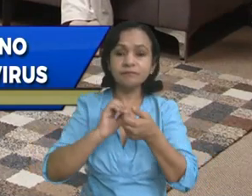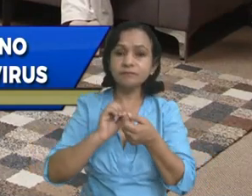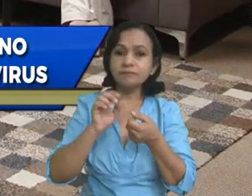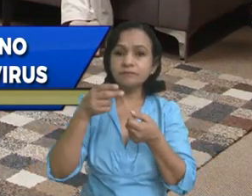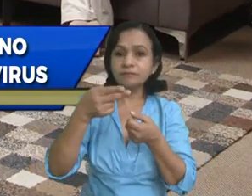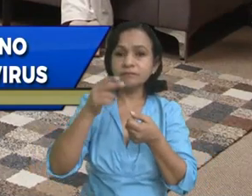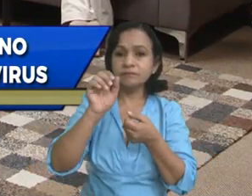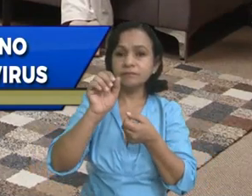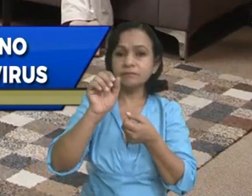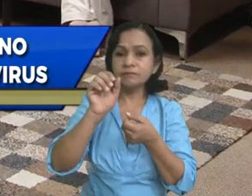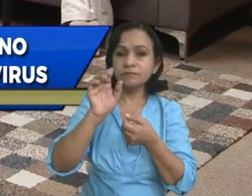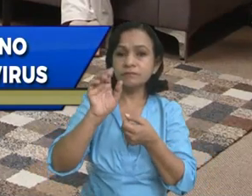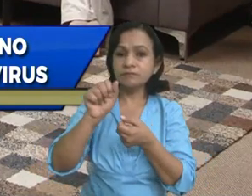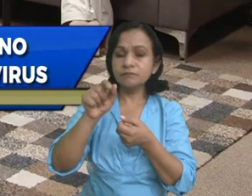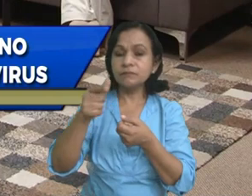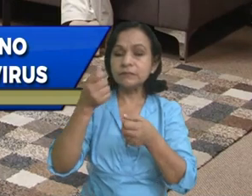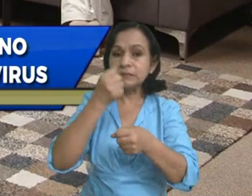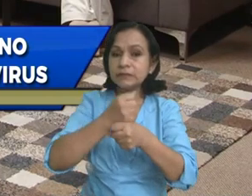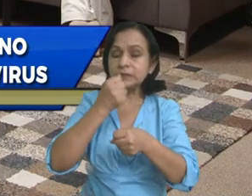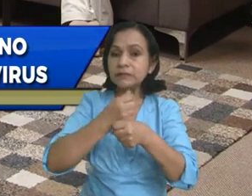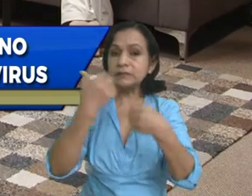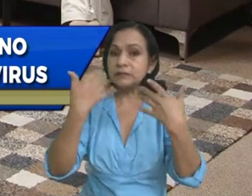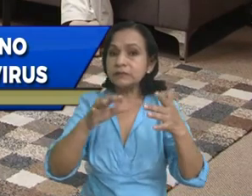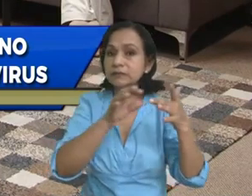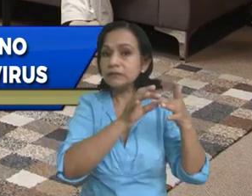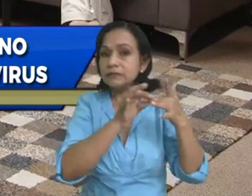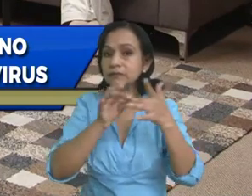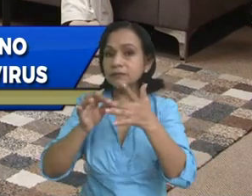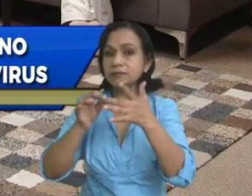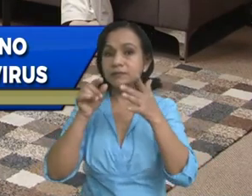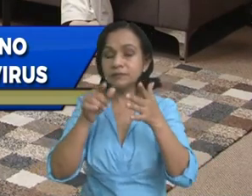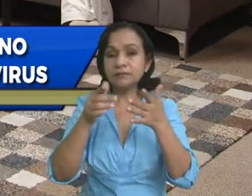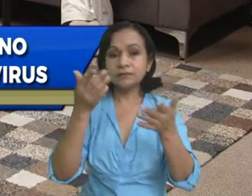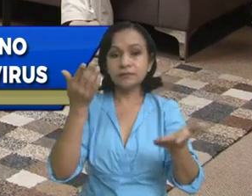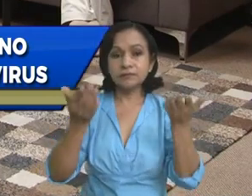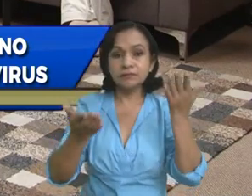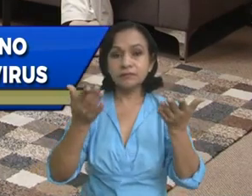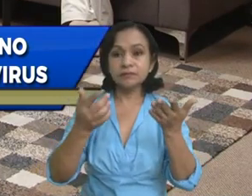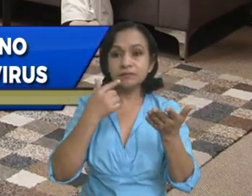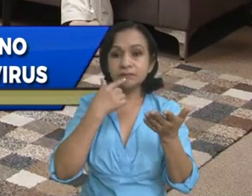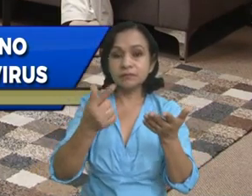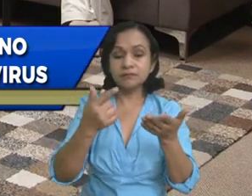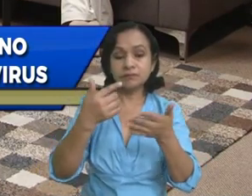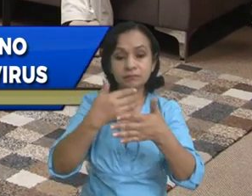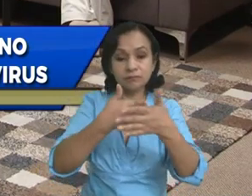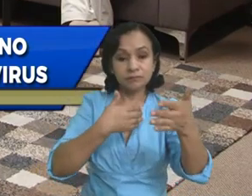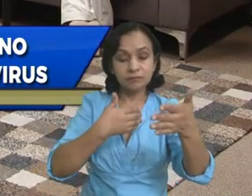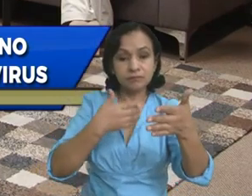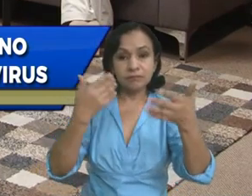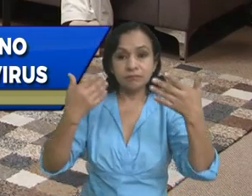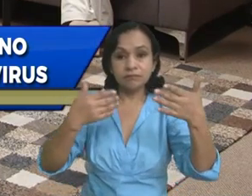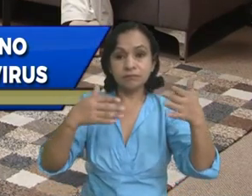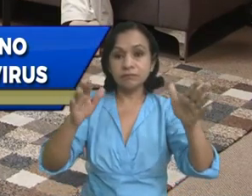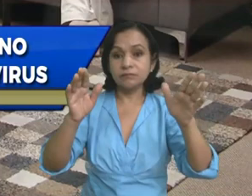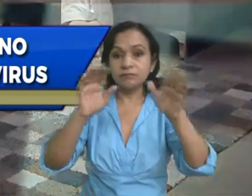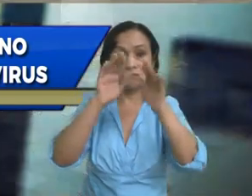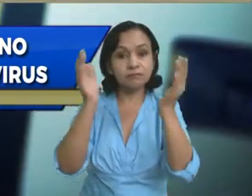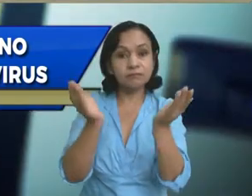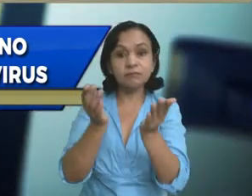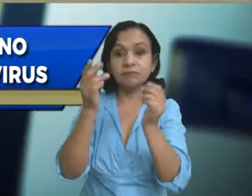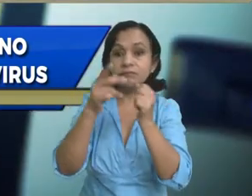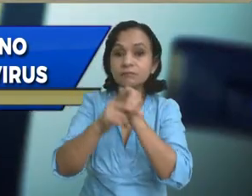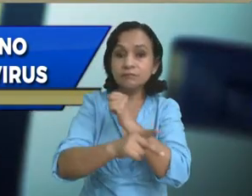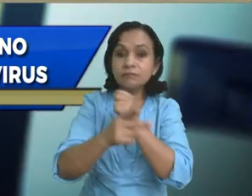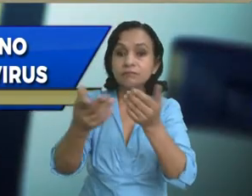tienen una tarea grande también porque prácticamente reciben una solicitud de cualquier parte del mundo